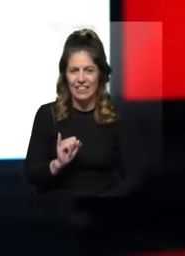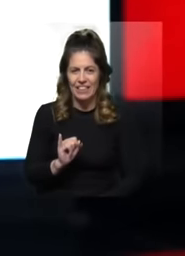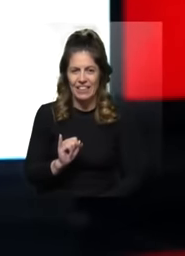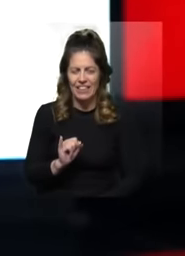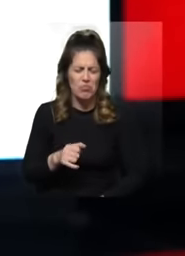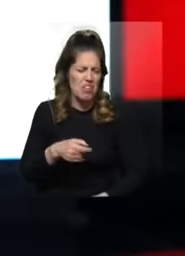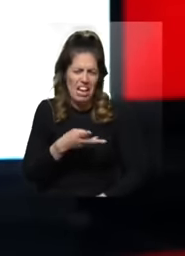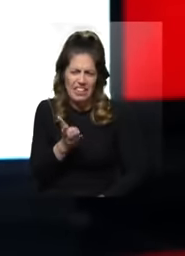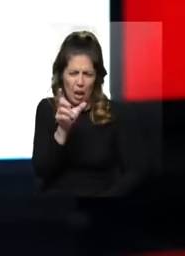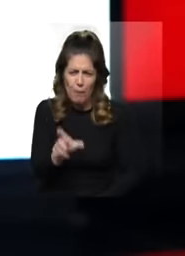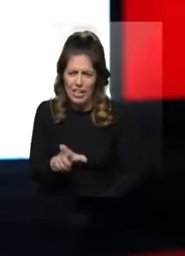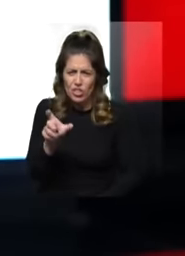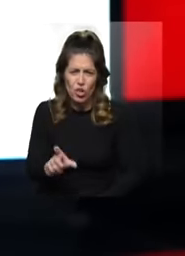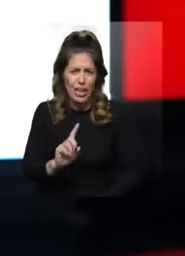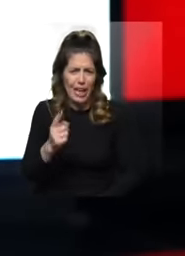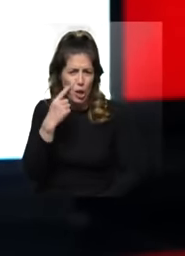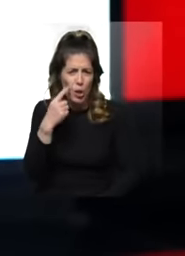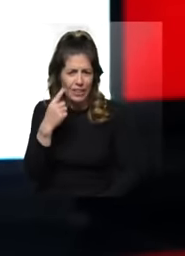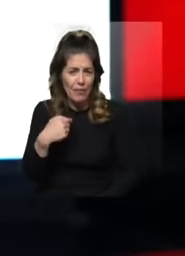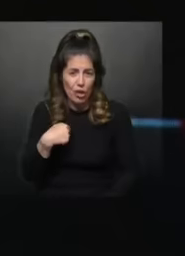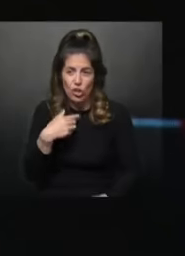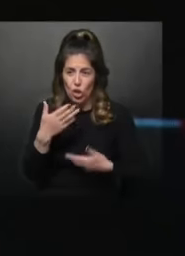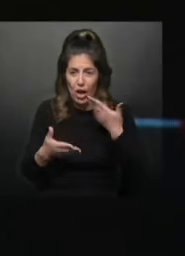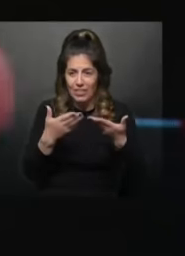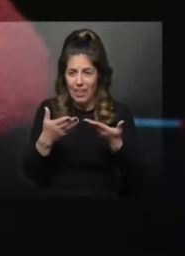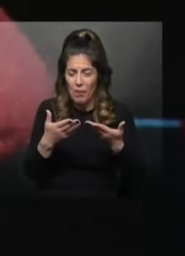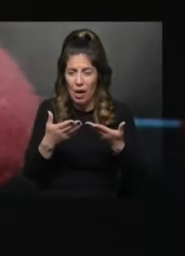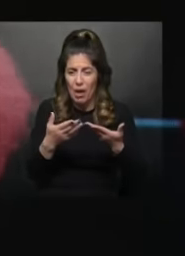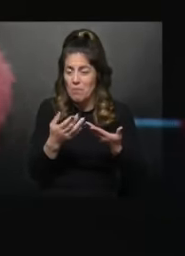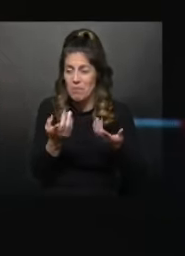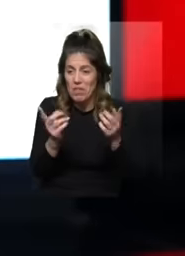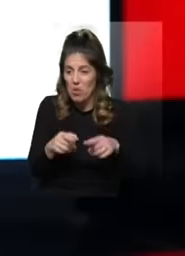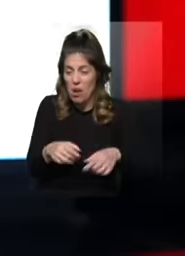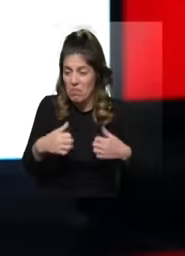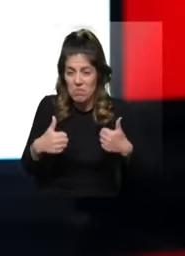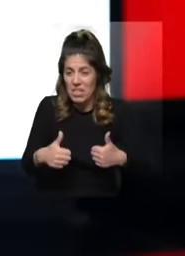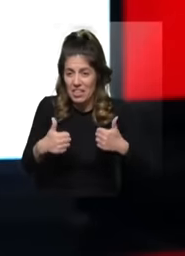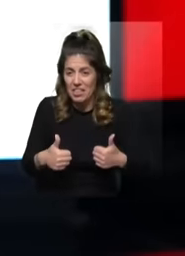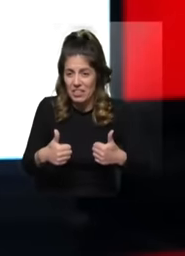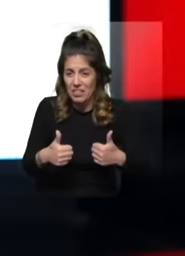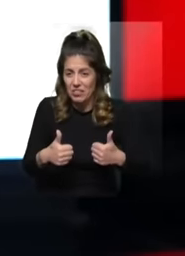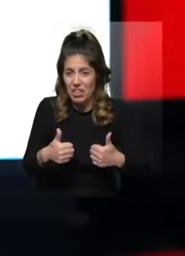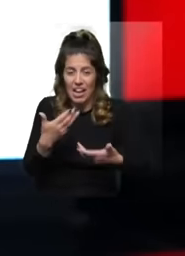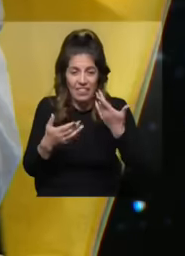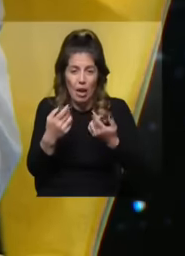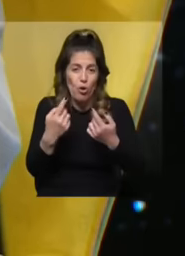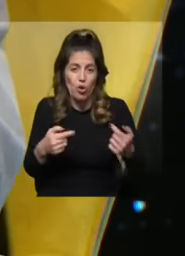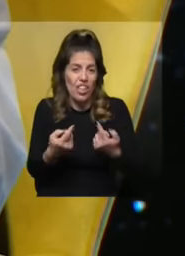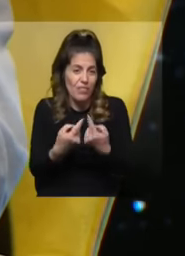de una cantidad de gente que no cantaba lo que yo cantaba. Claro, ahí. Pero nos llevábamos fenómeno. Bueno,